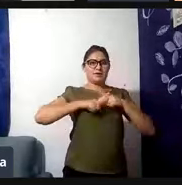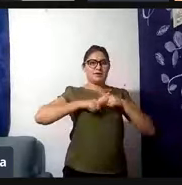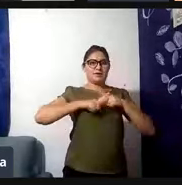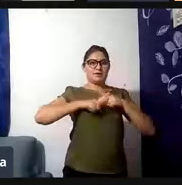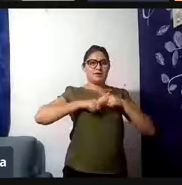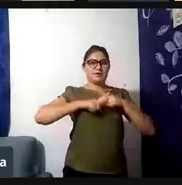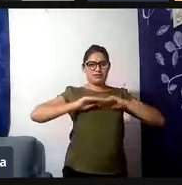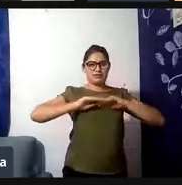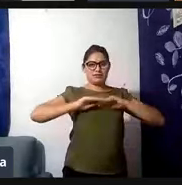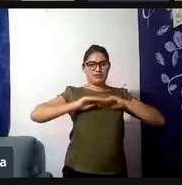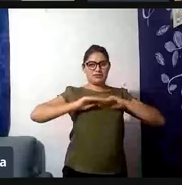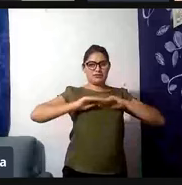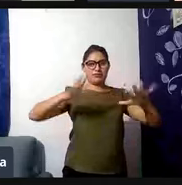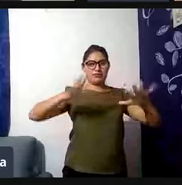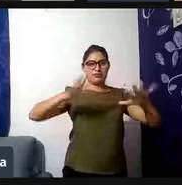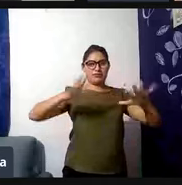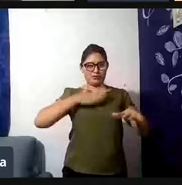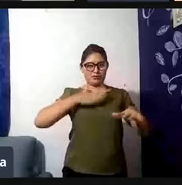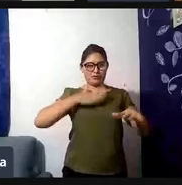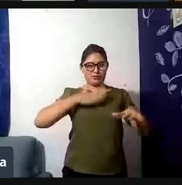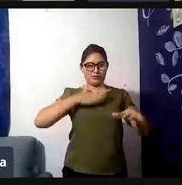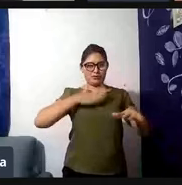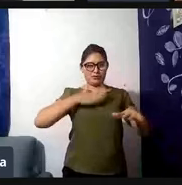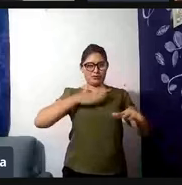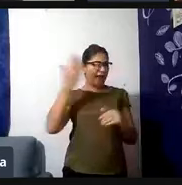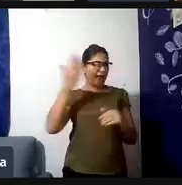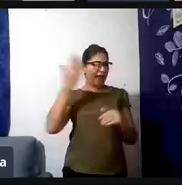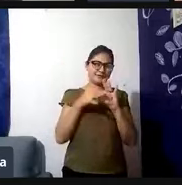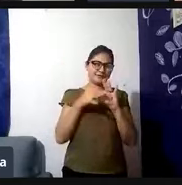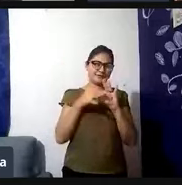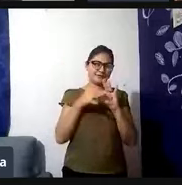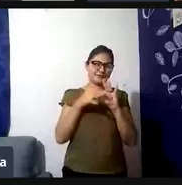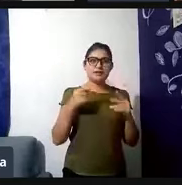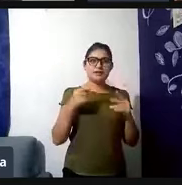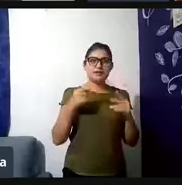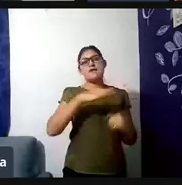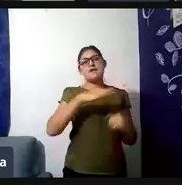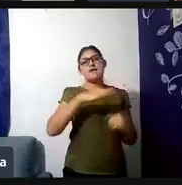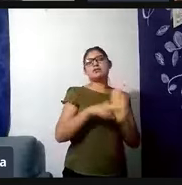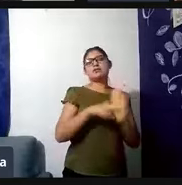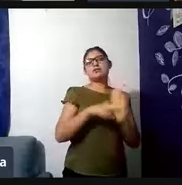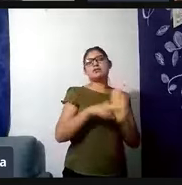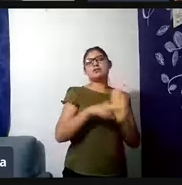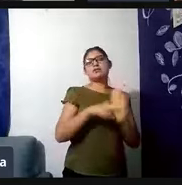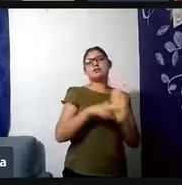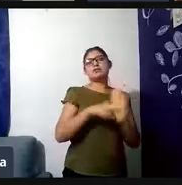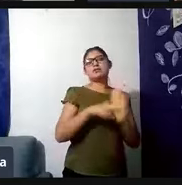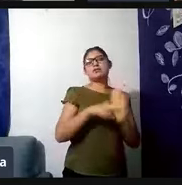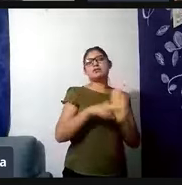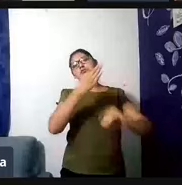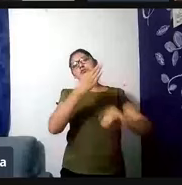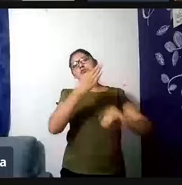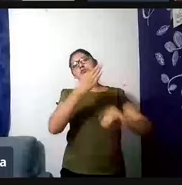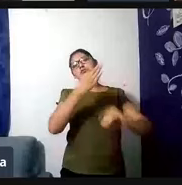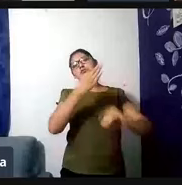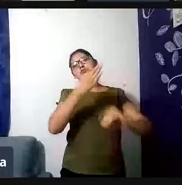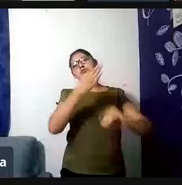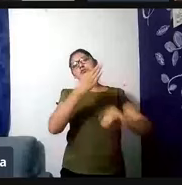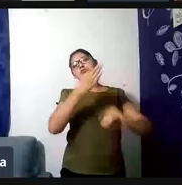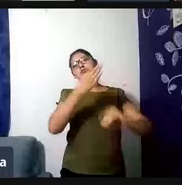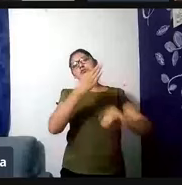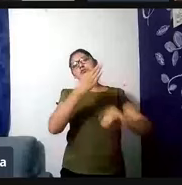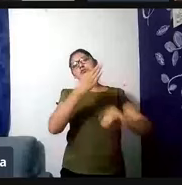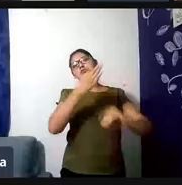a favor o en contra, pero yo seguiré en mi lucha por los valores de la sociedad mexicana. Y de